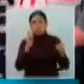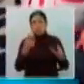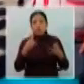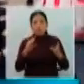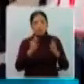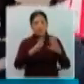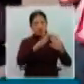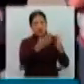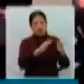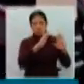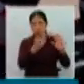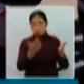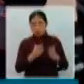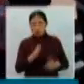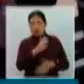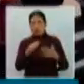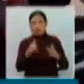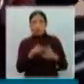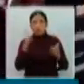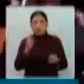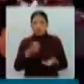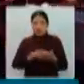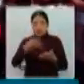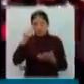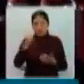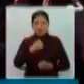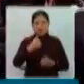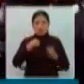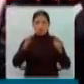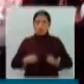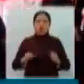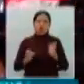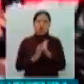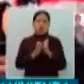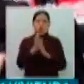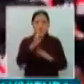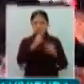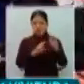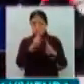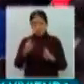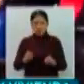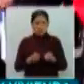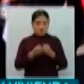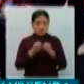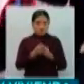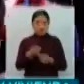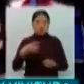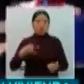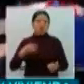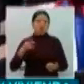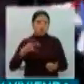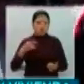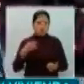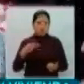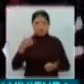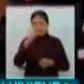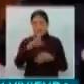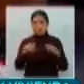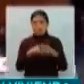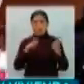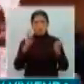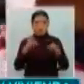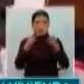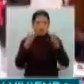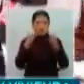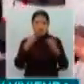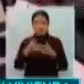unidades educativas, para que sean los censistas, para que ellos puedan ser censistas voluntarios que releven el dato el día